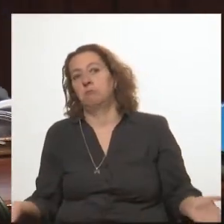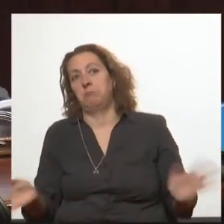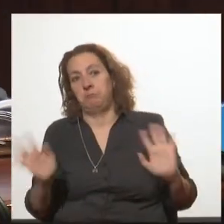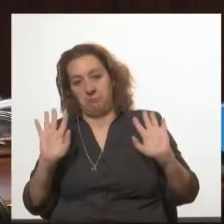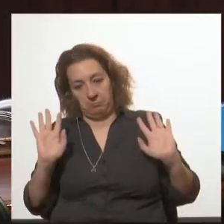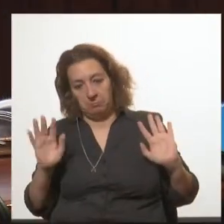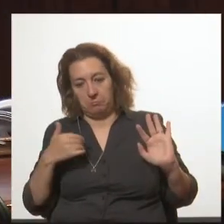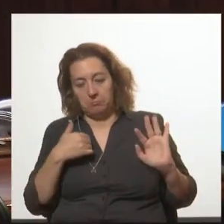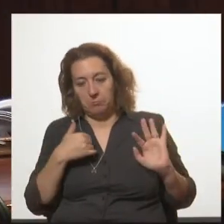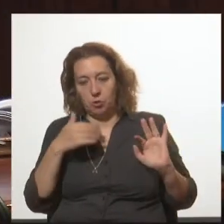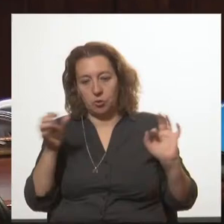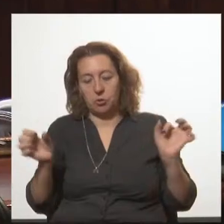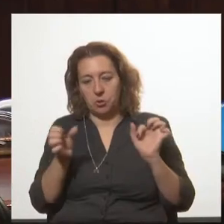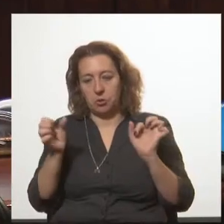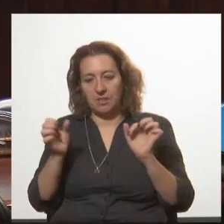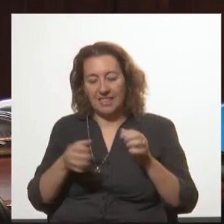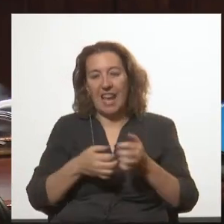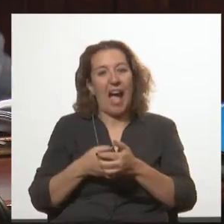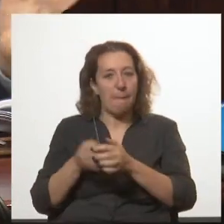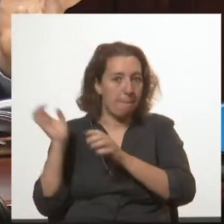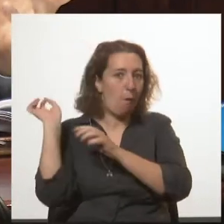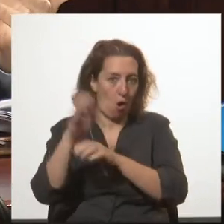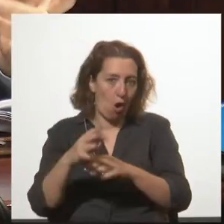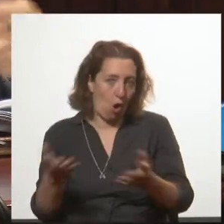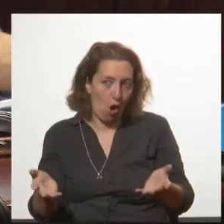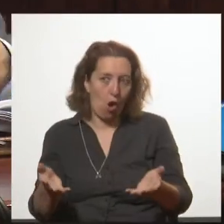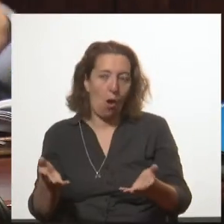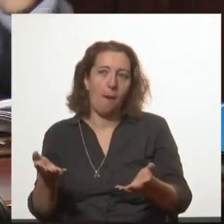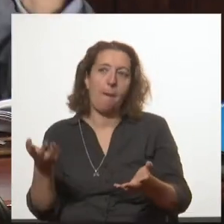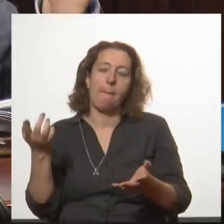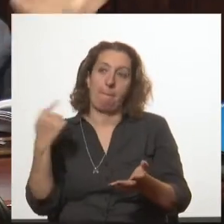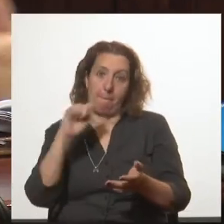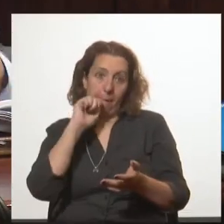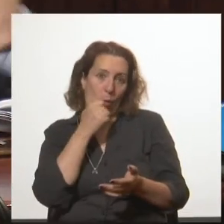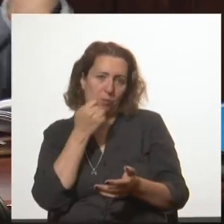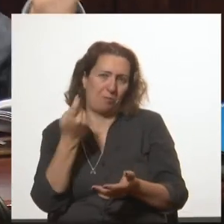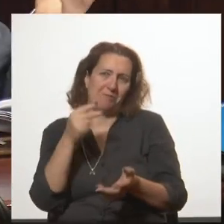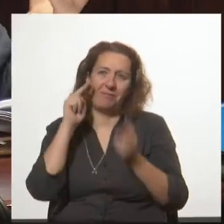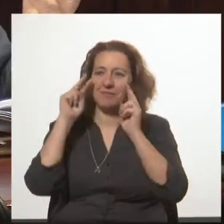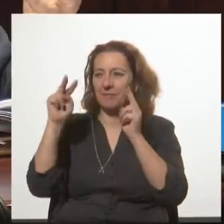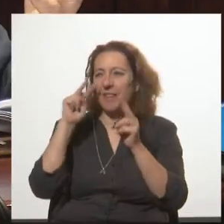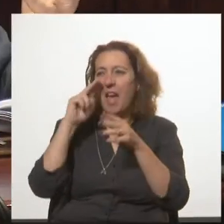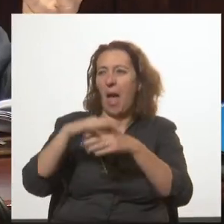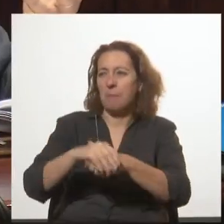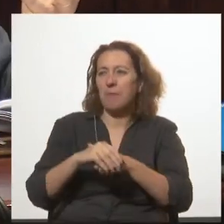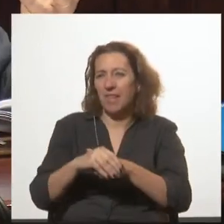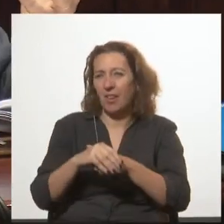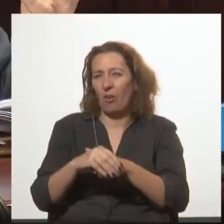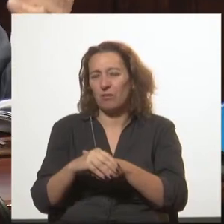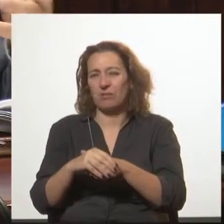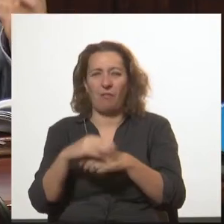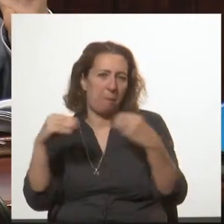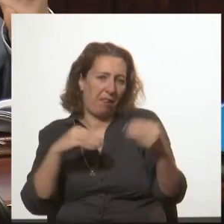practiqué en algún momento siendo muy joven y me gusta mucho lo van a ver los amigos los parientes